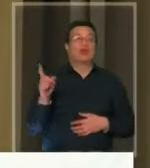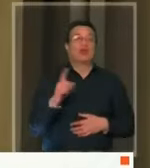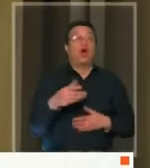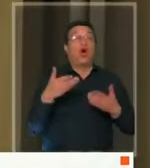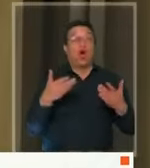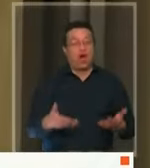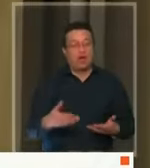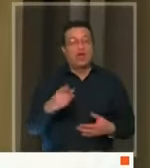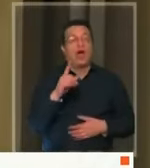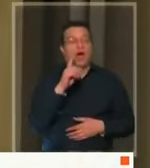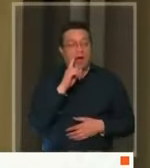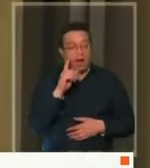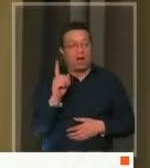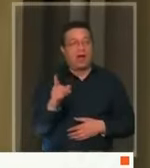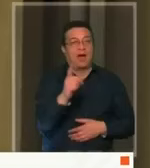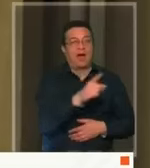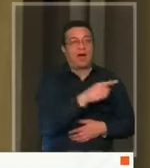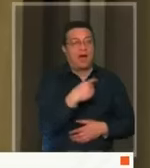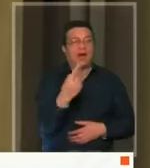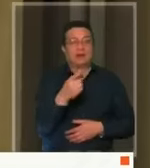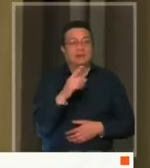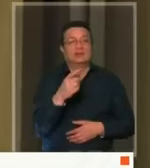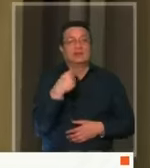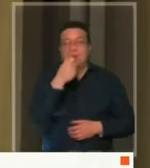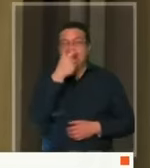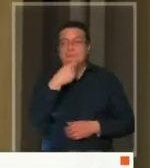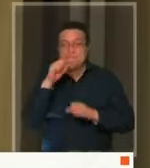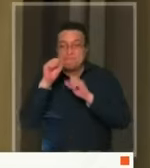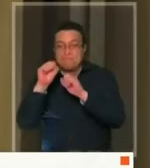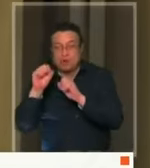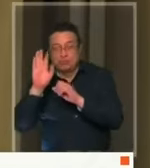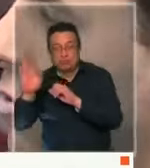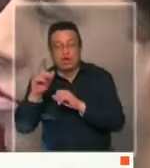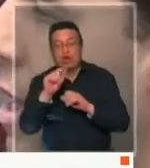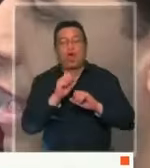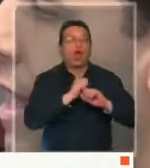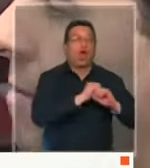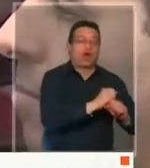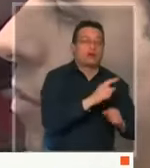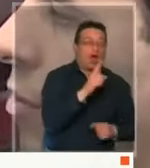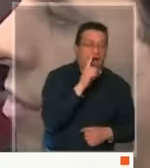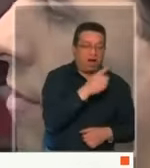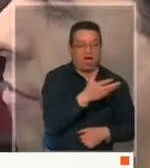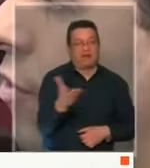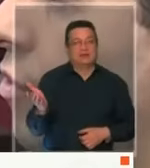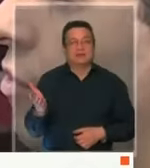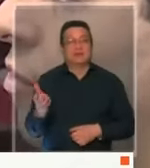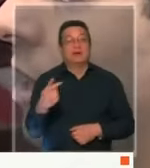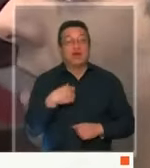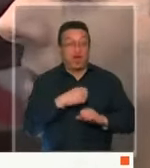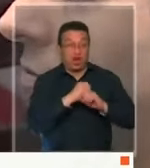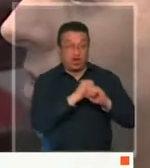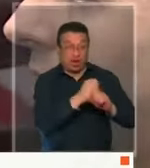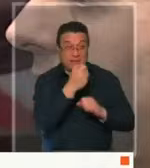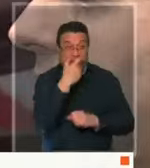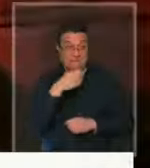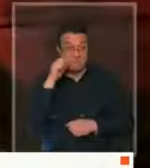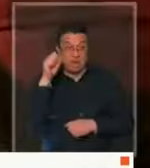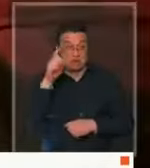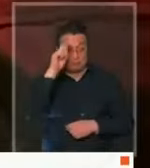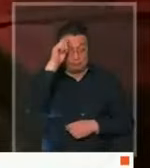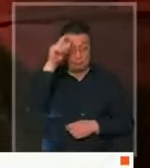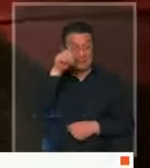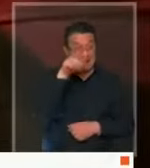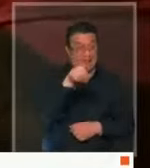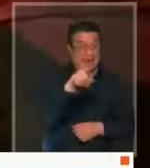día estemos entre los gabrielistas y los antigabrielistas. Pero el concepto antigabrielismo no lo inventó el